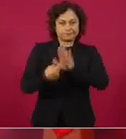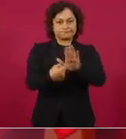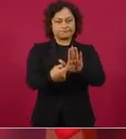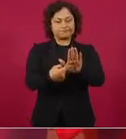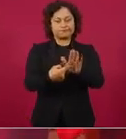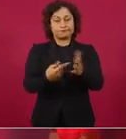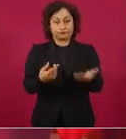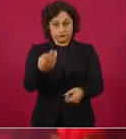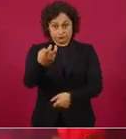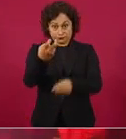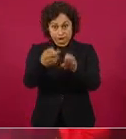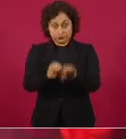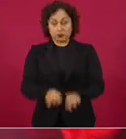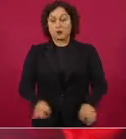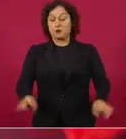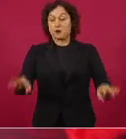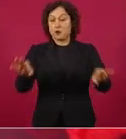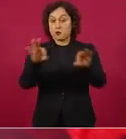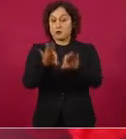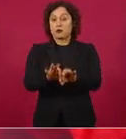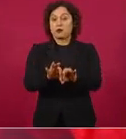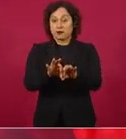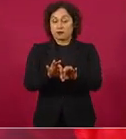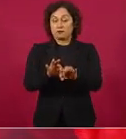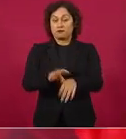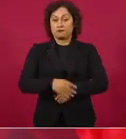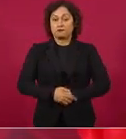Es muy importante.